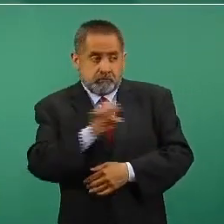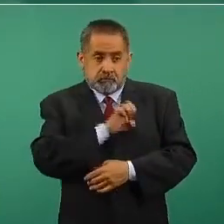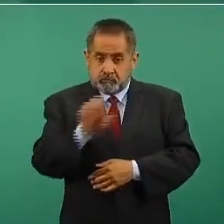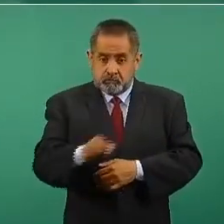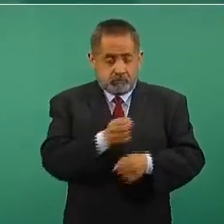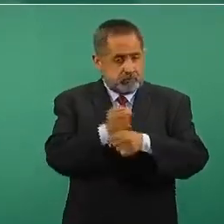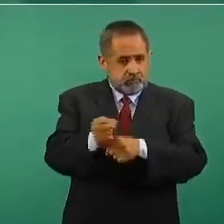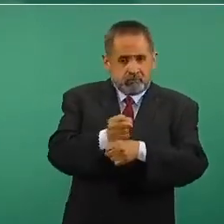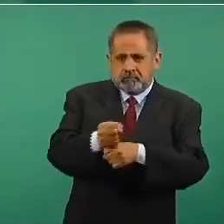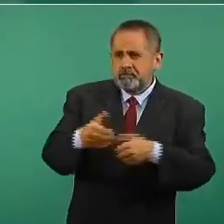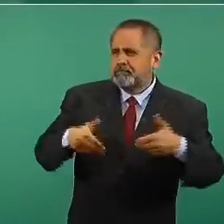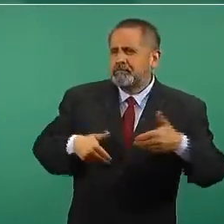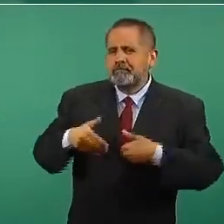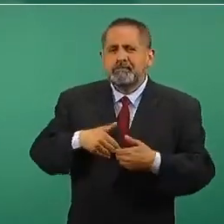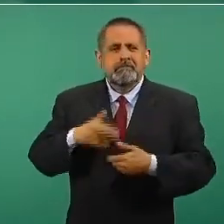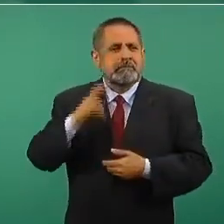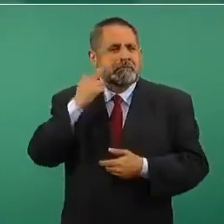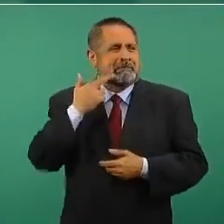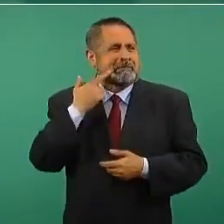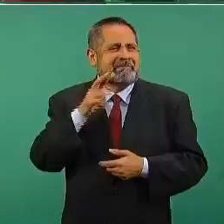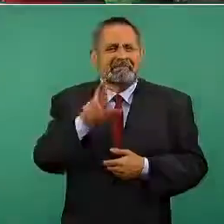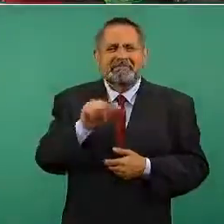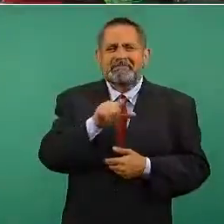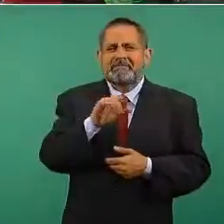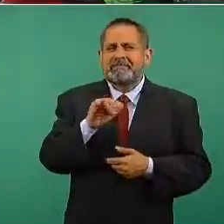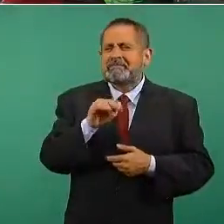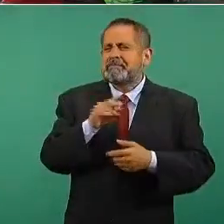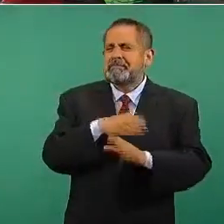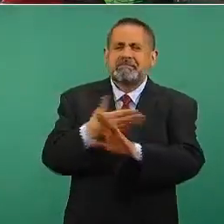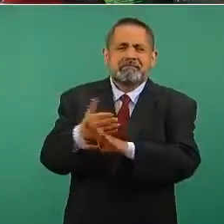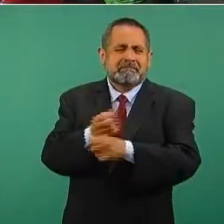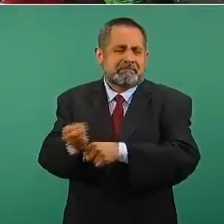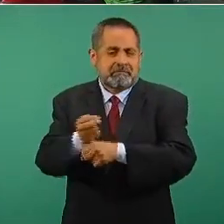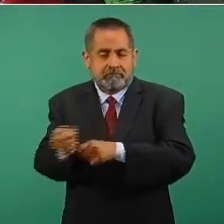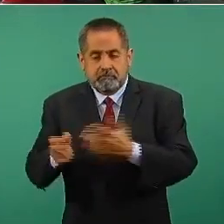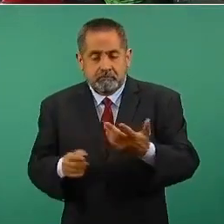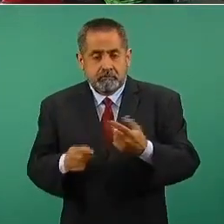del hostigamiento, el racismo y otras formas de violencia,